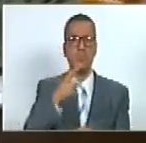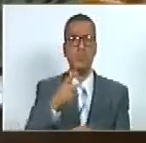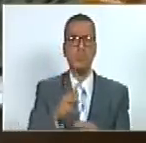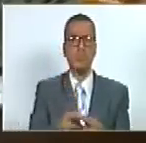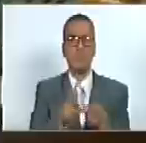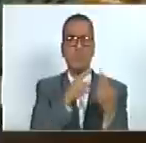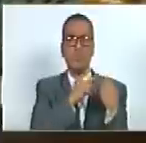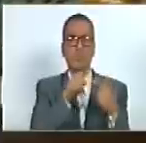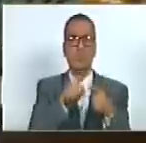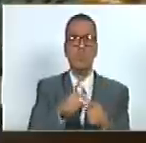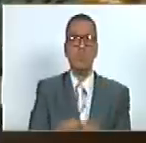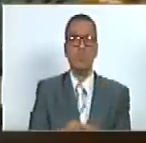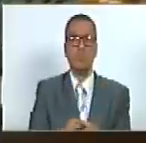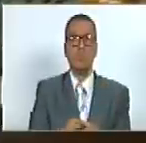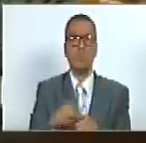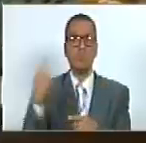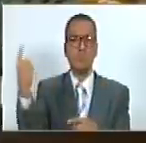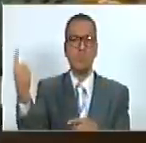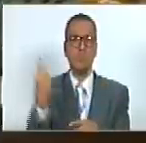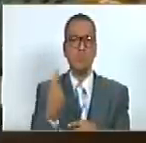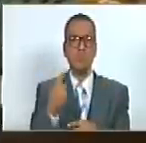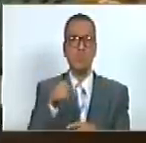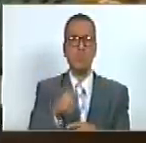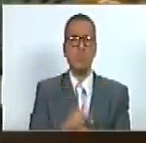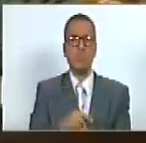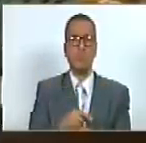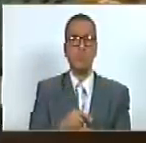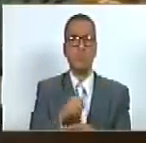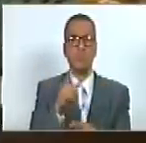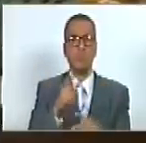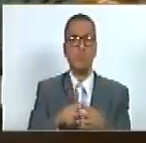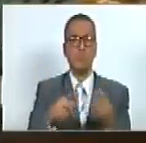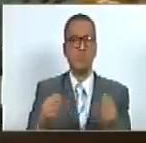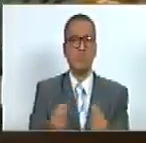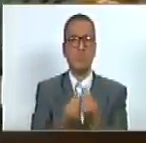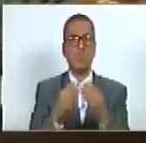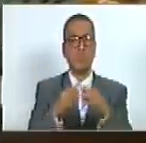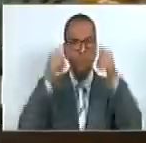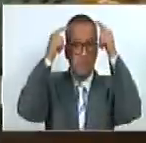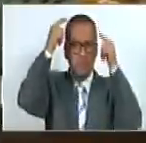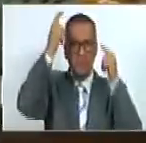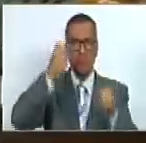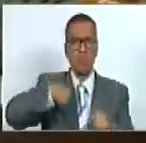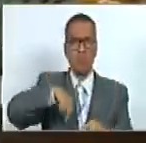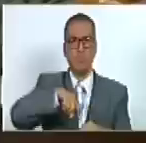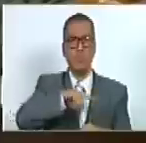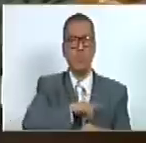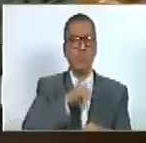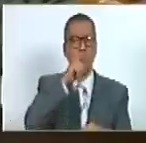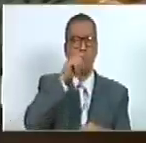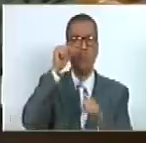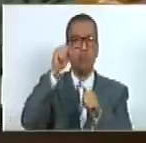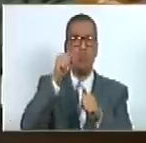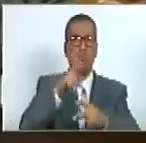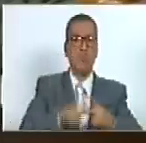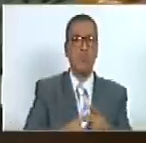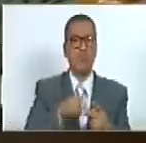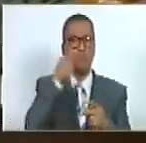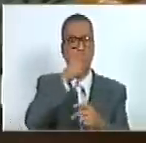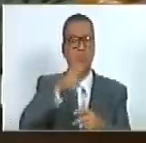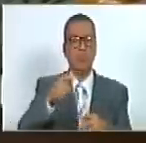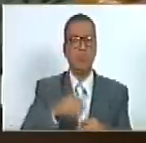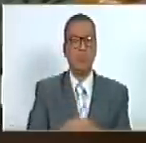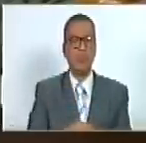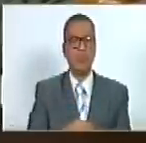correspondió regresar, como debe ser, de la mano de Chávez, del presidente Nicolás Maduro y de ese pueblo